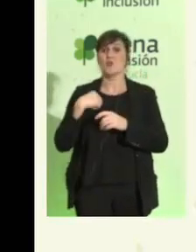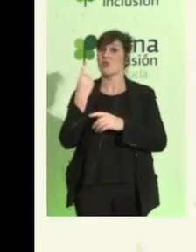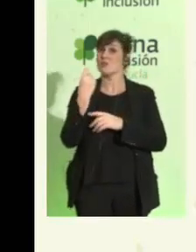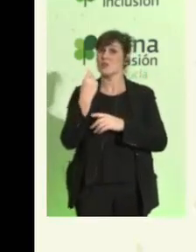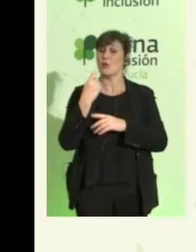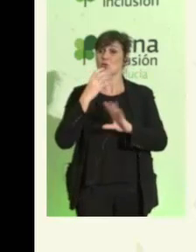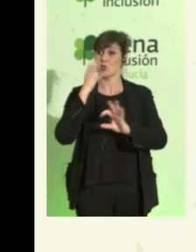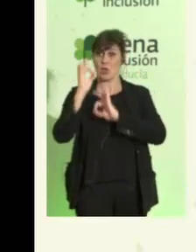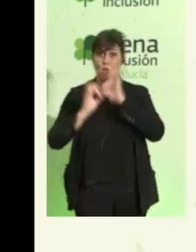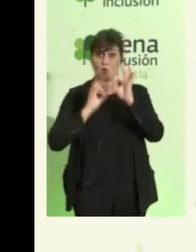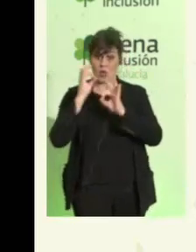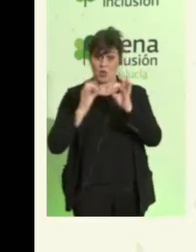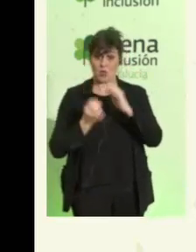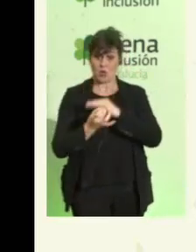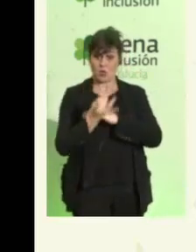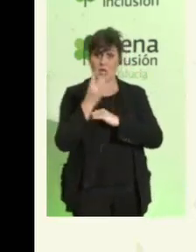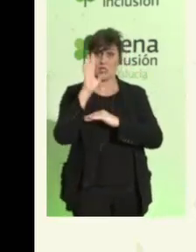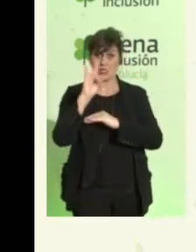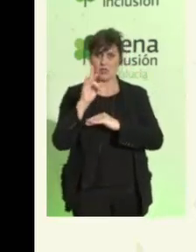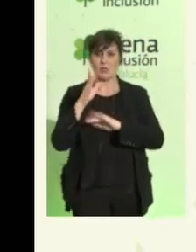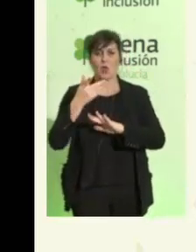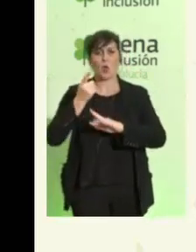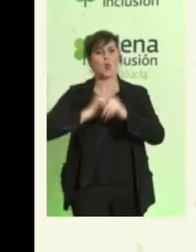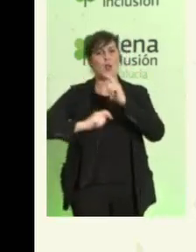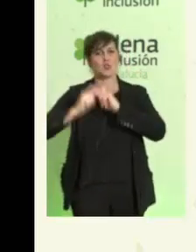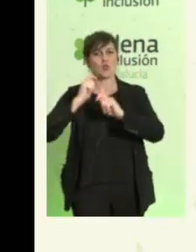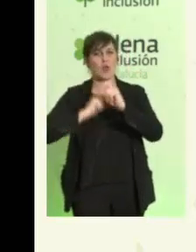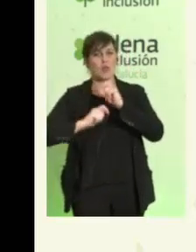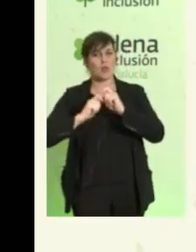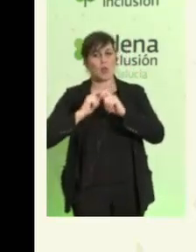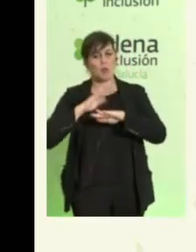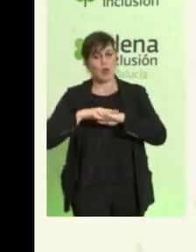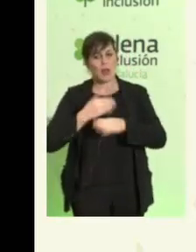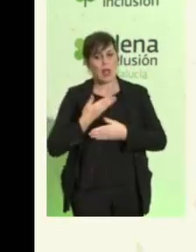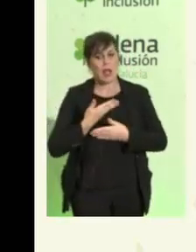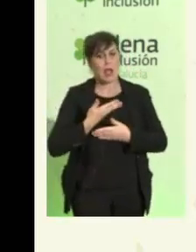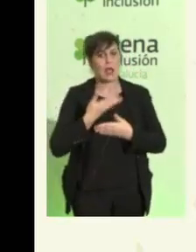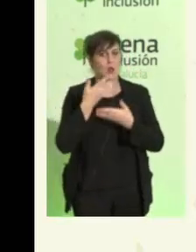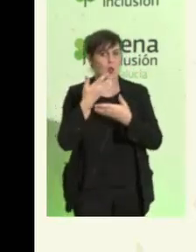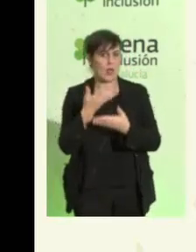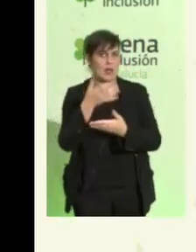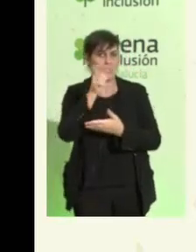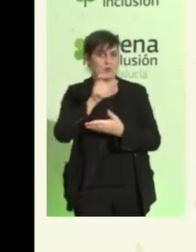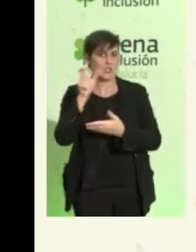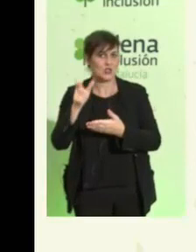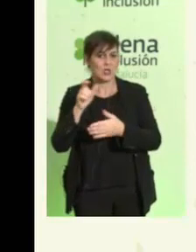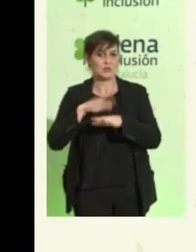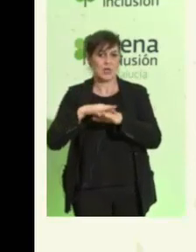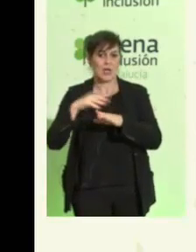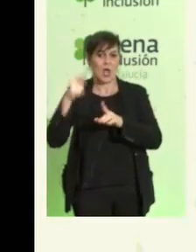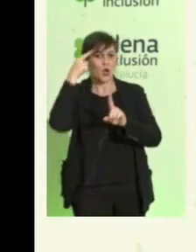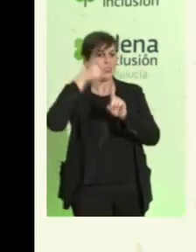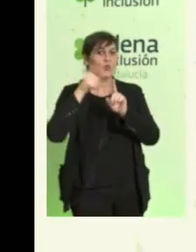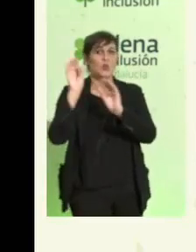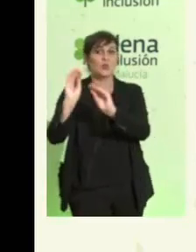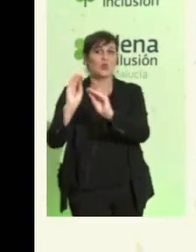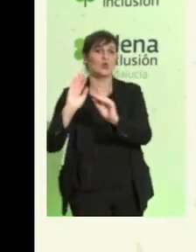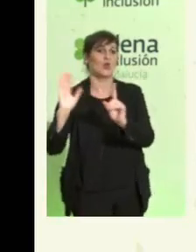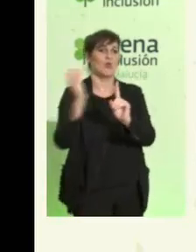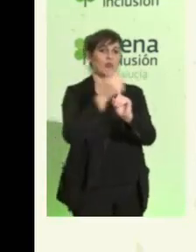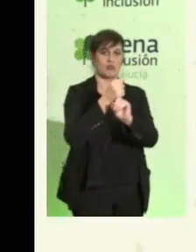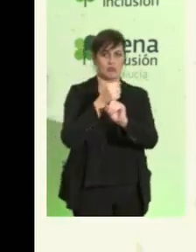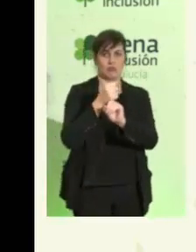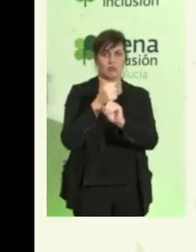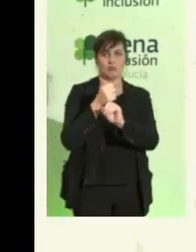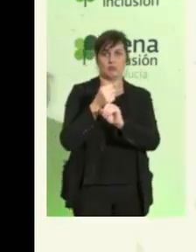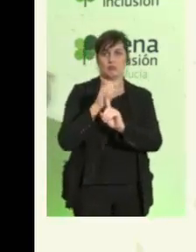organización, una asociación que ayudase a la gente a alcanzar su propósito. Y